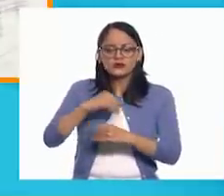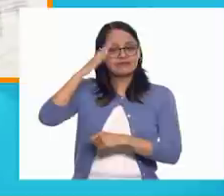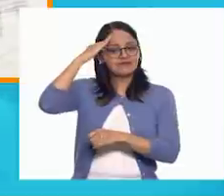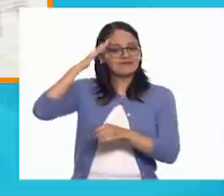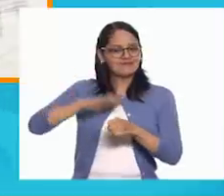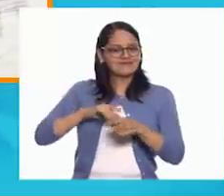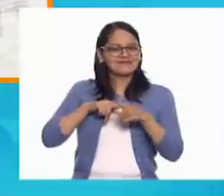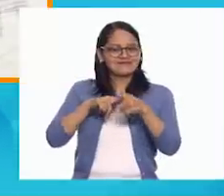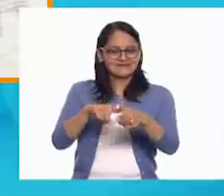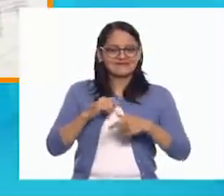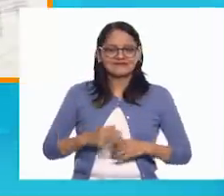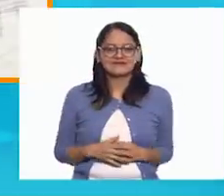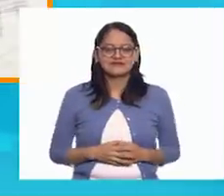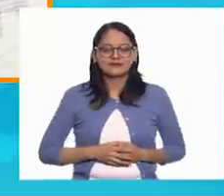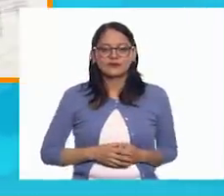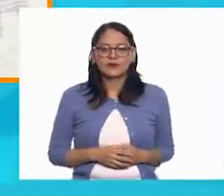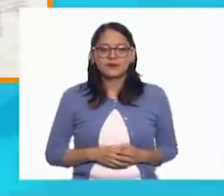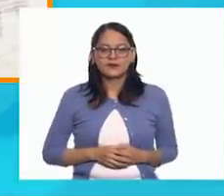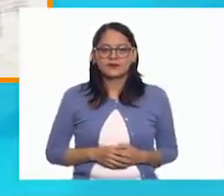memoria aún.